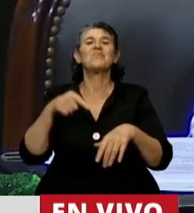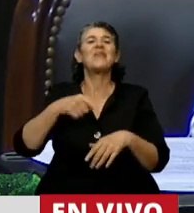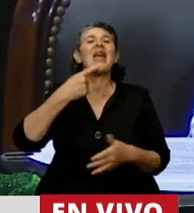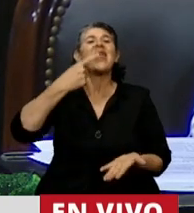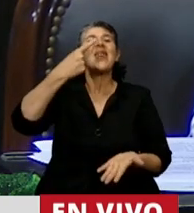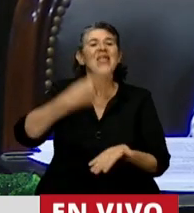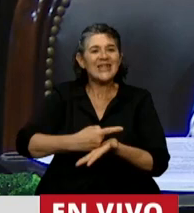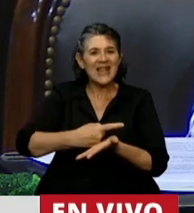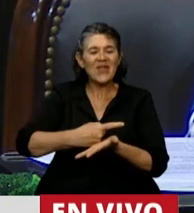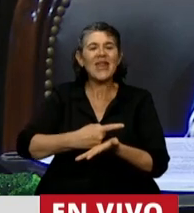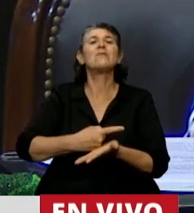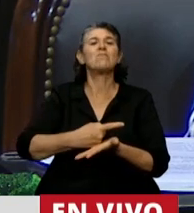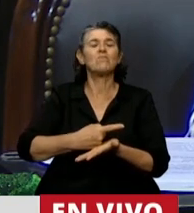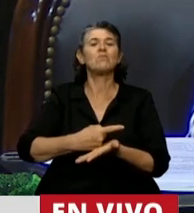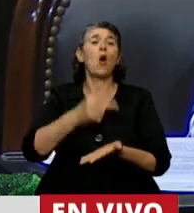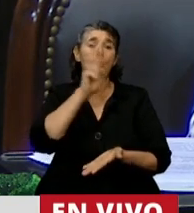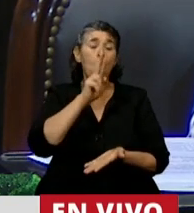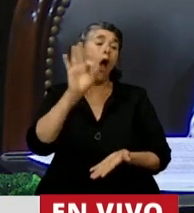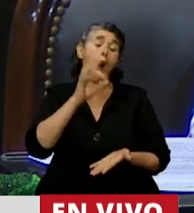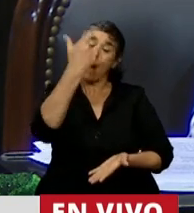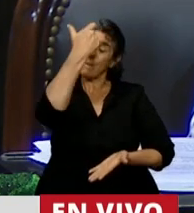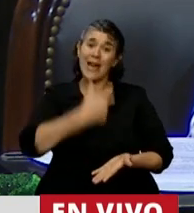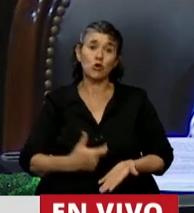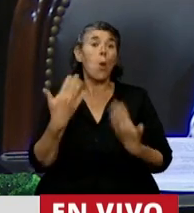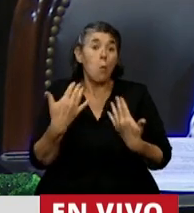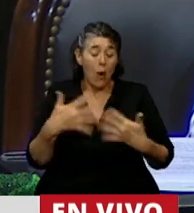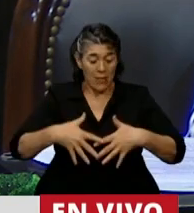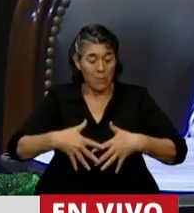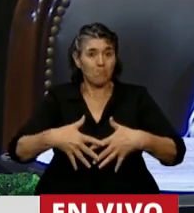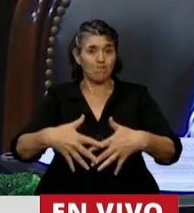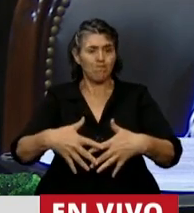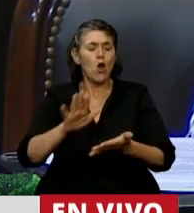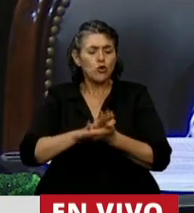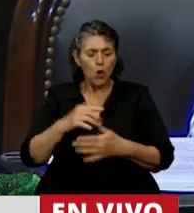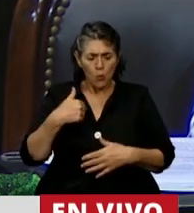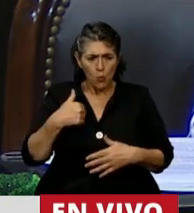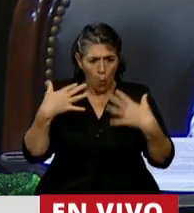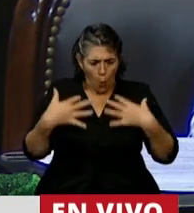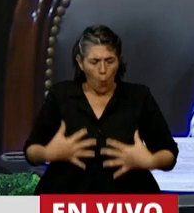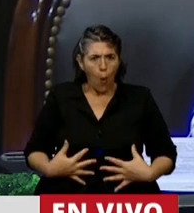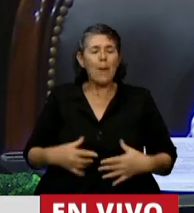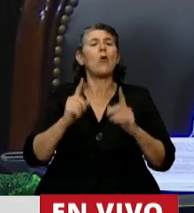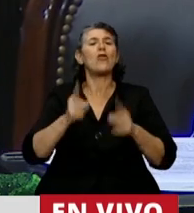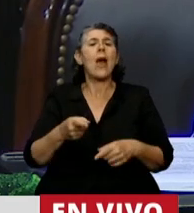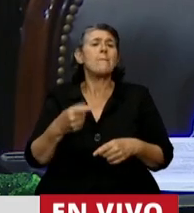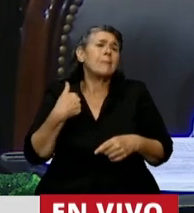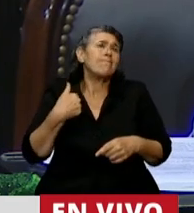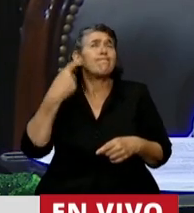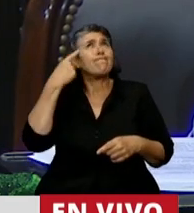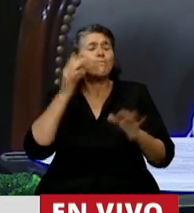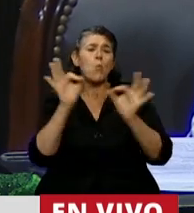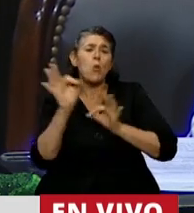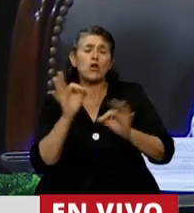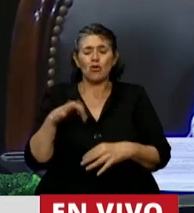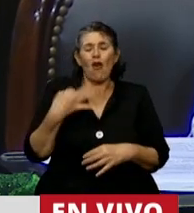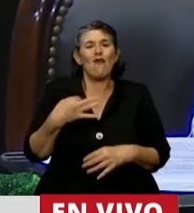personas gestantes sobre sus cuerpos y sobre sus proyectos de vida. Y sin duda que el